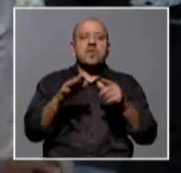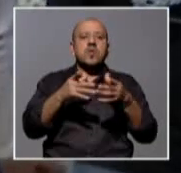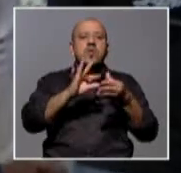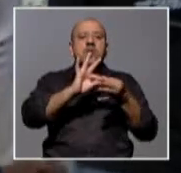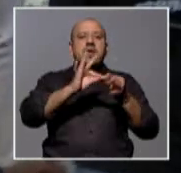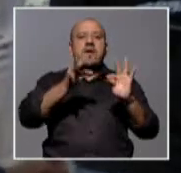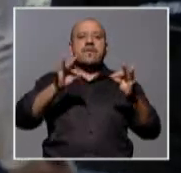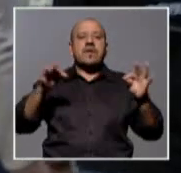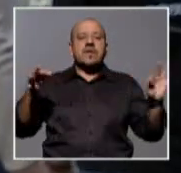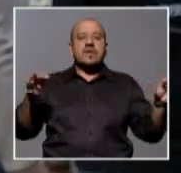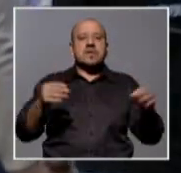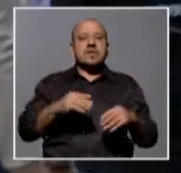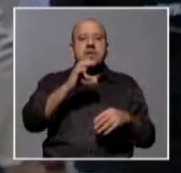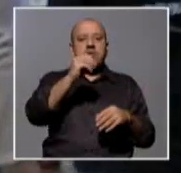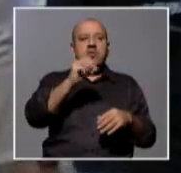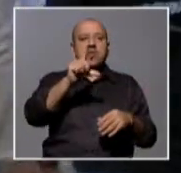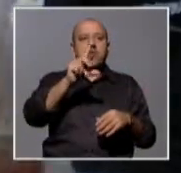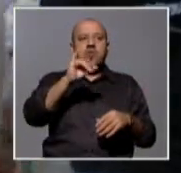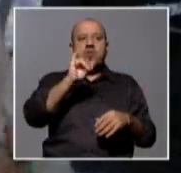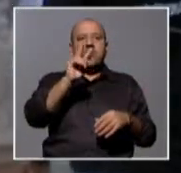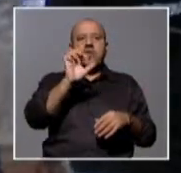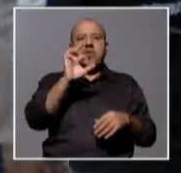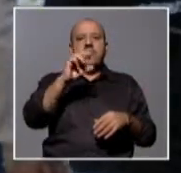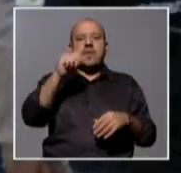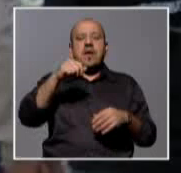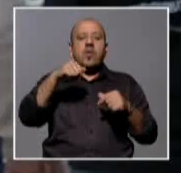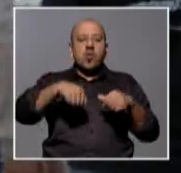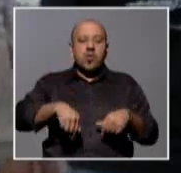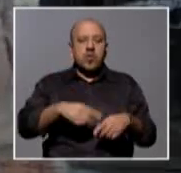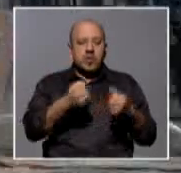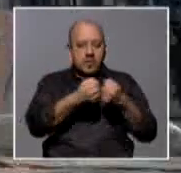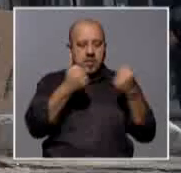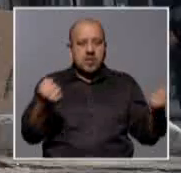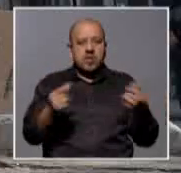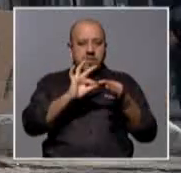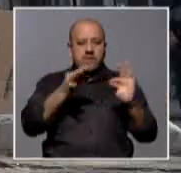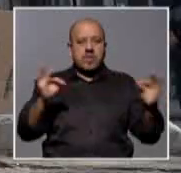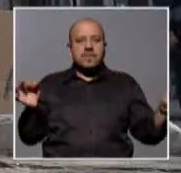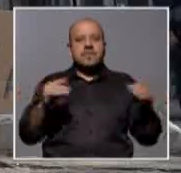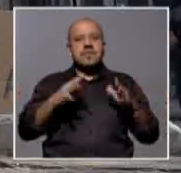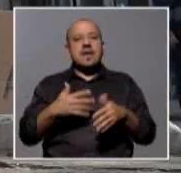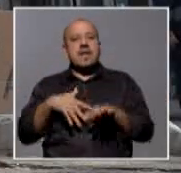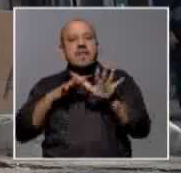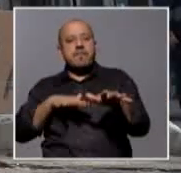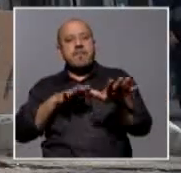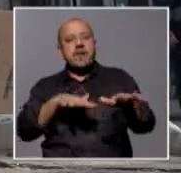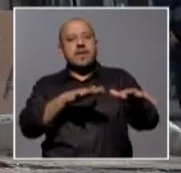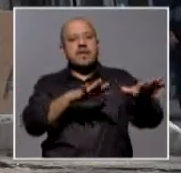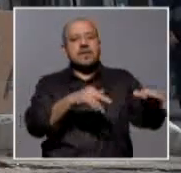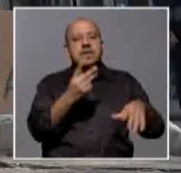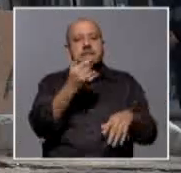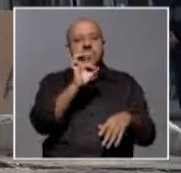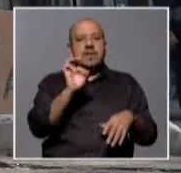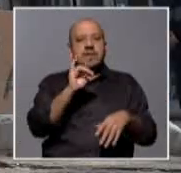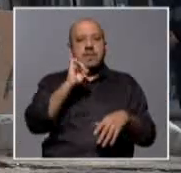frase de Rubén Olivera y Sara Méndez en un artículo de La Diaria de hoy, en que dicen, las marchas del 20 de mayo, es un artículo